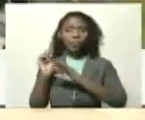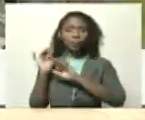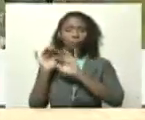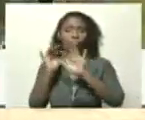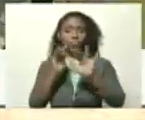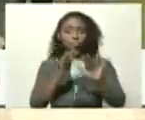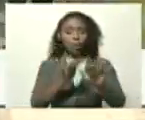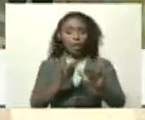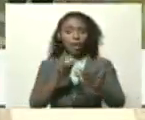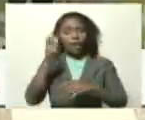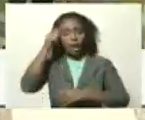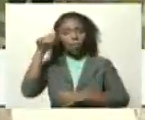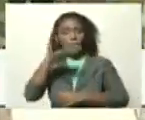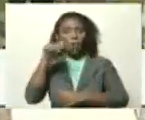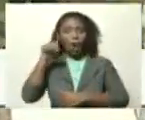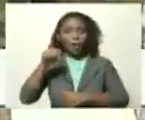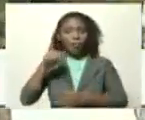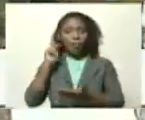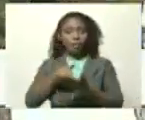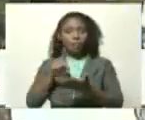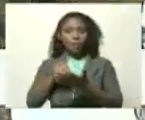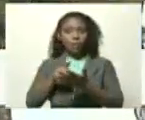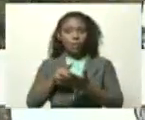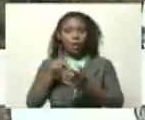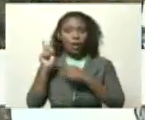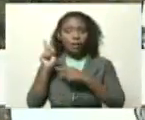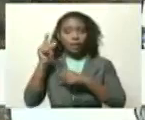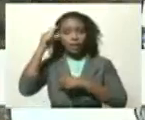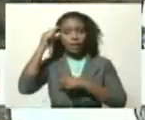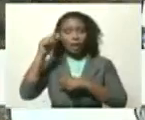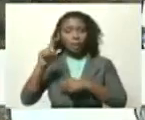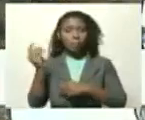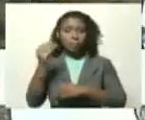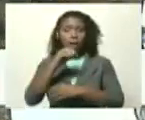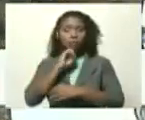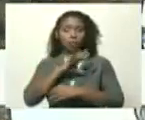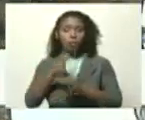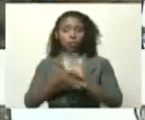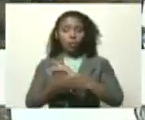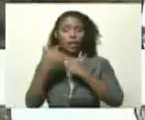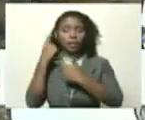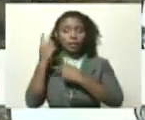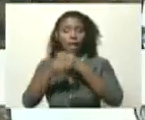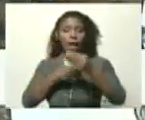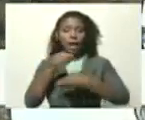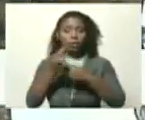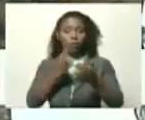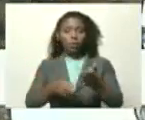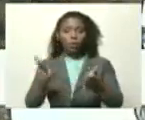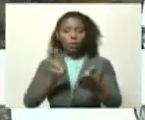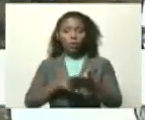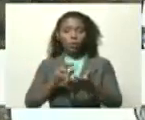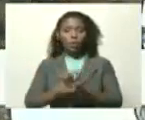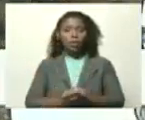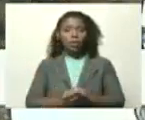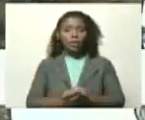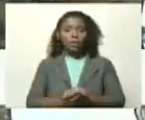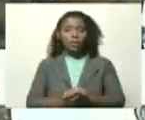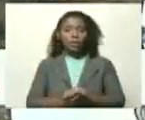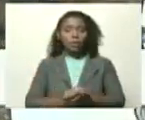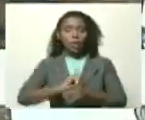que el pueblo esté acá presente en este día por demás histórico, donde ha sido además ratificado